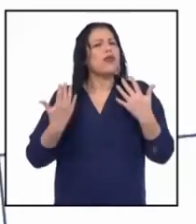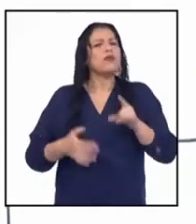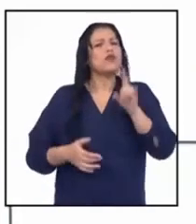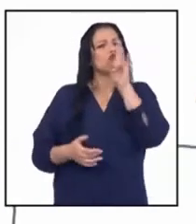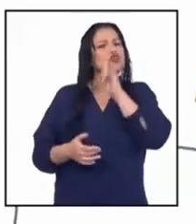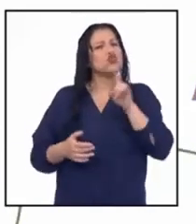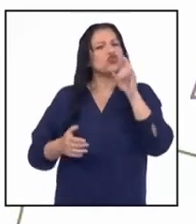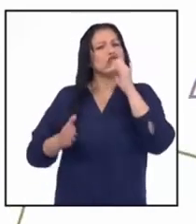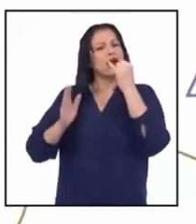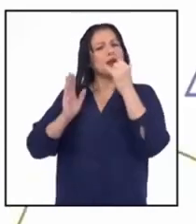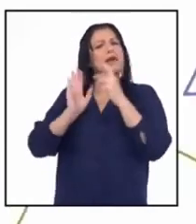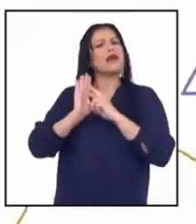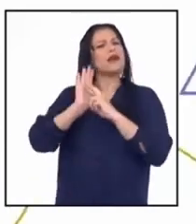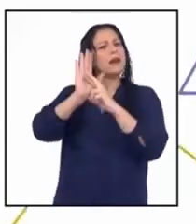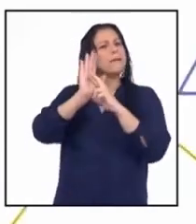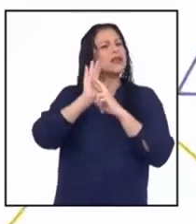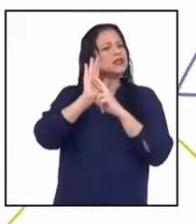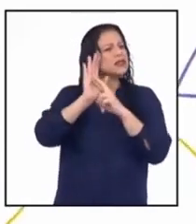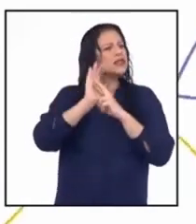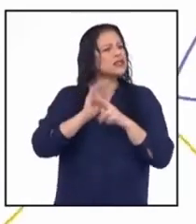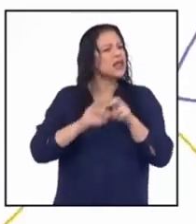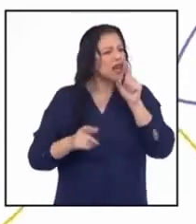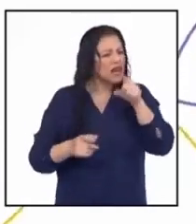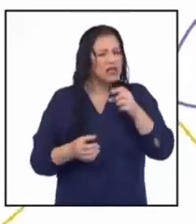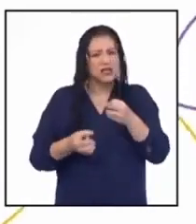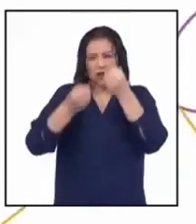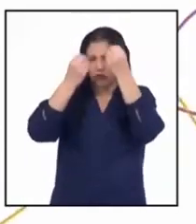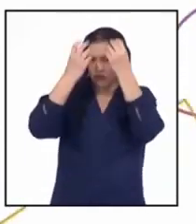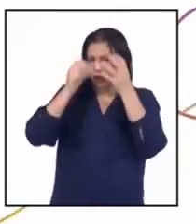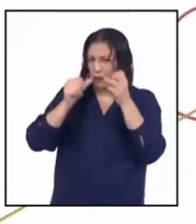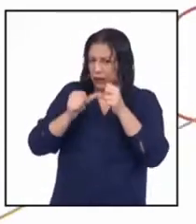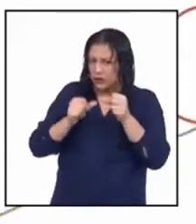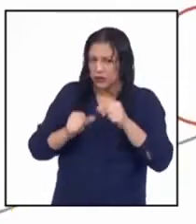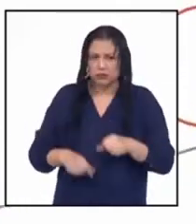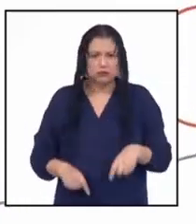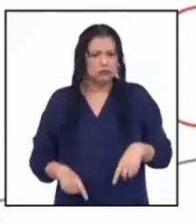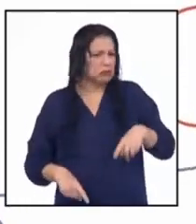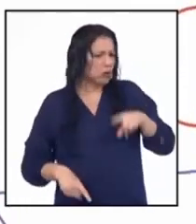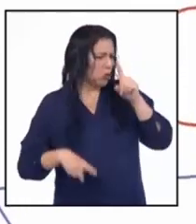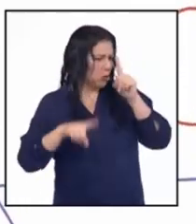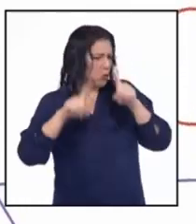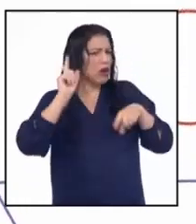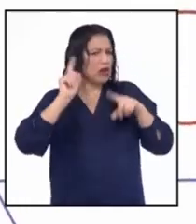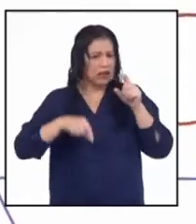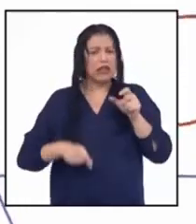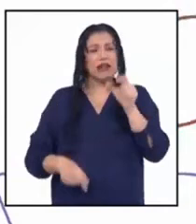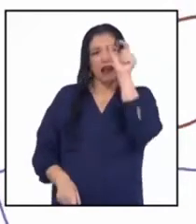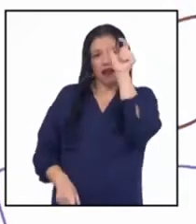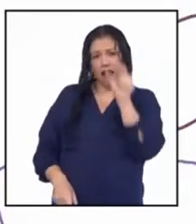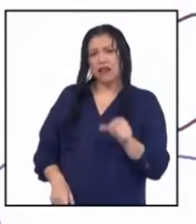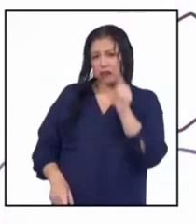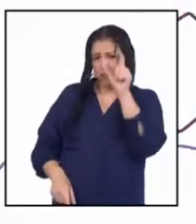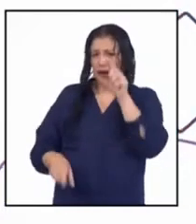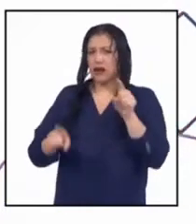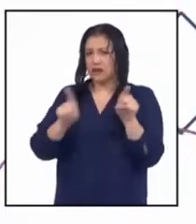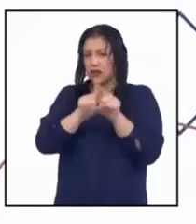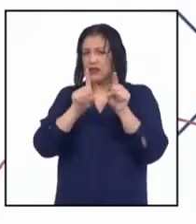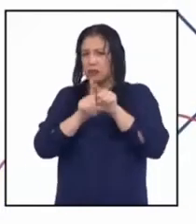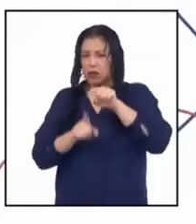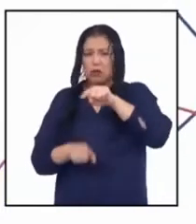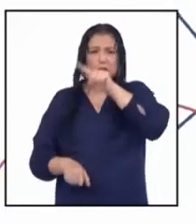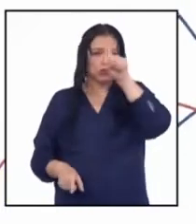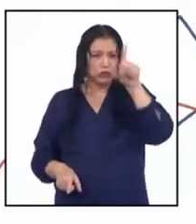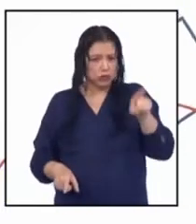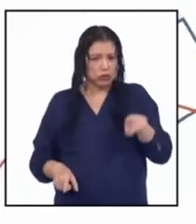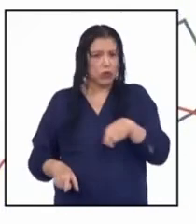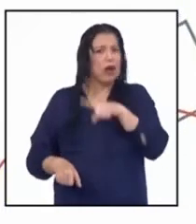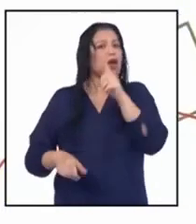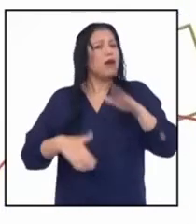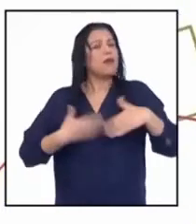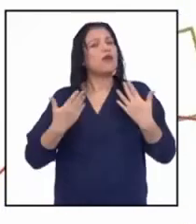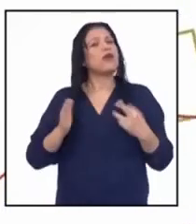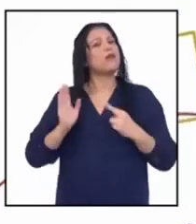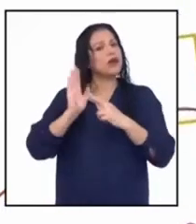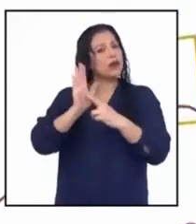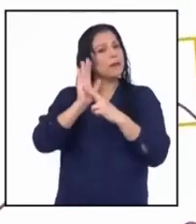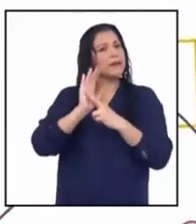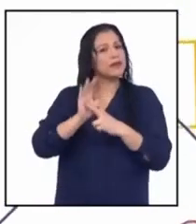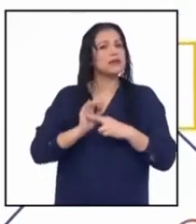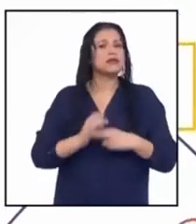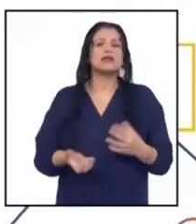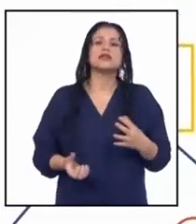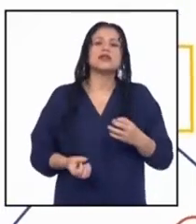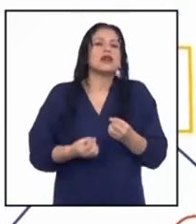variables cualitativas ordinales? Cualquiera, profesora. Tanto las barras como el gráfico circular nos sirven para representar